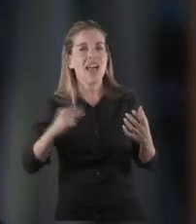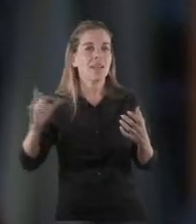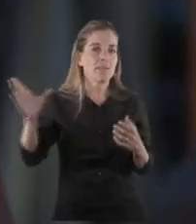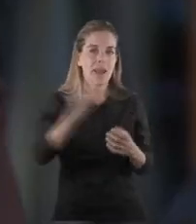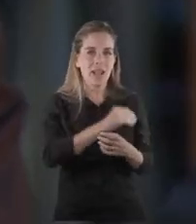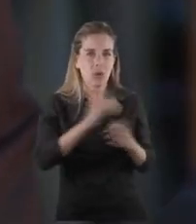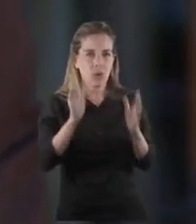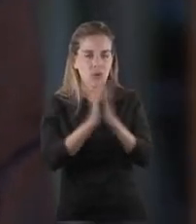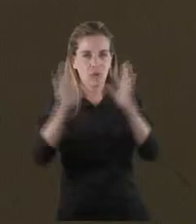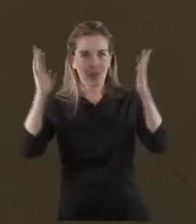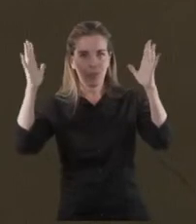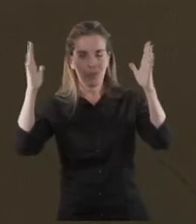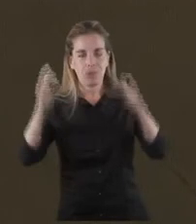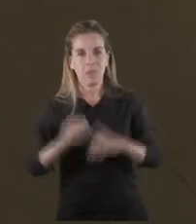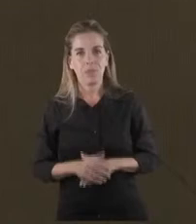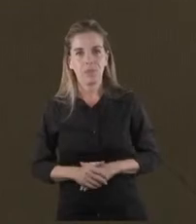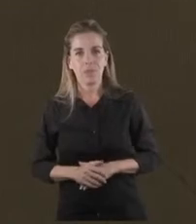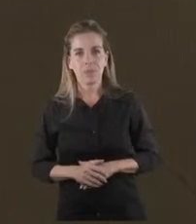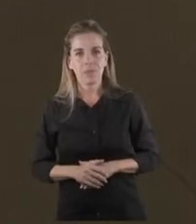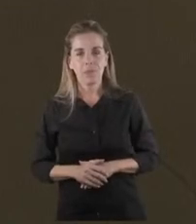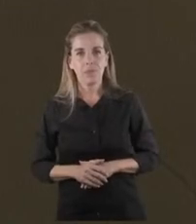todas.